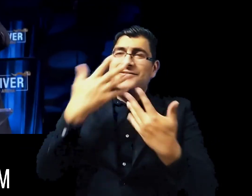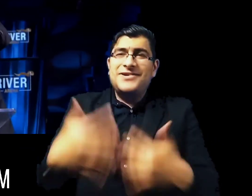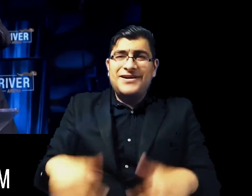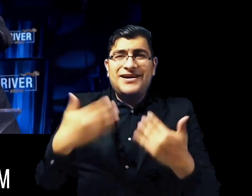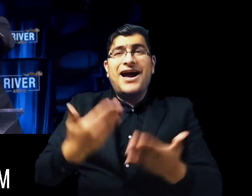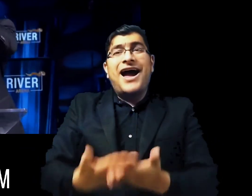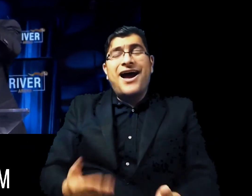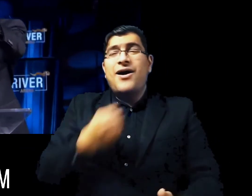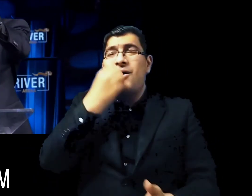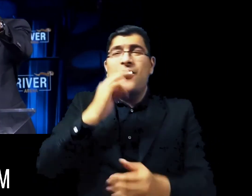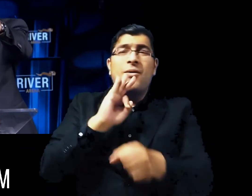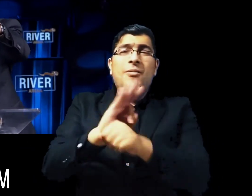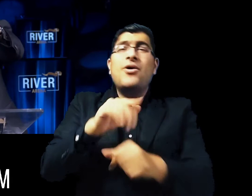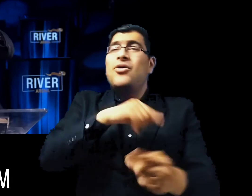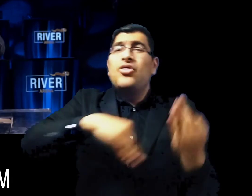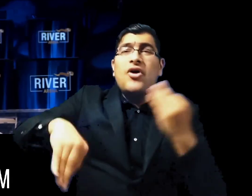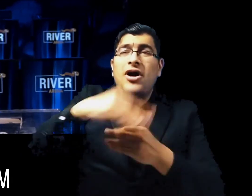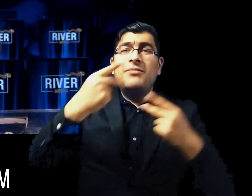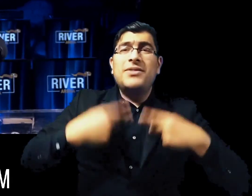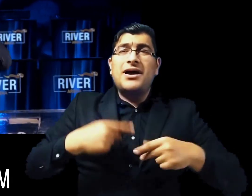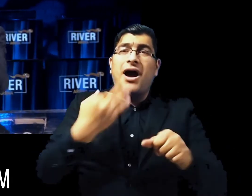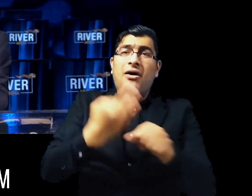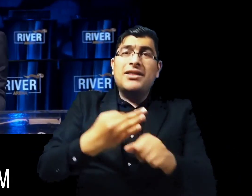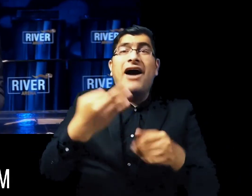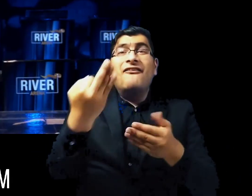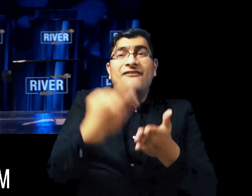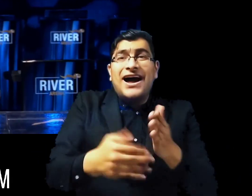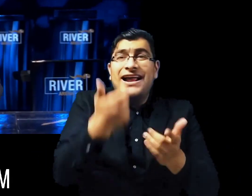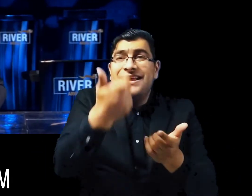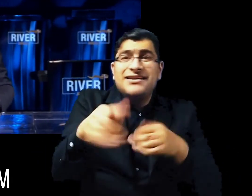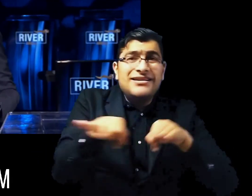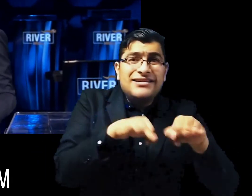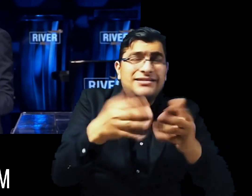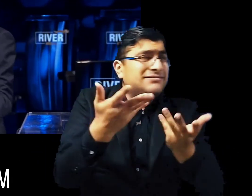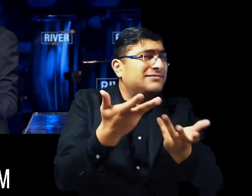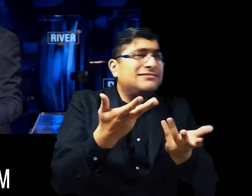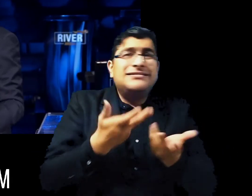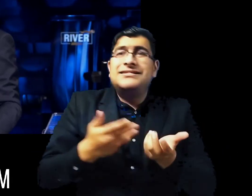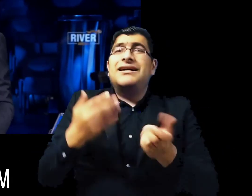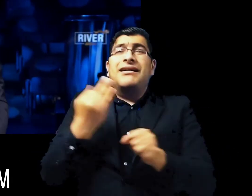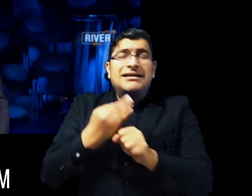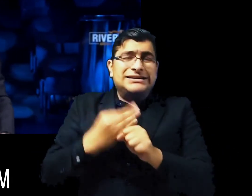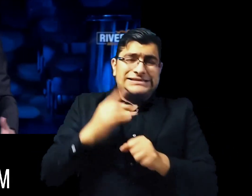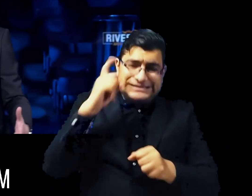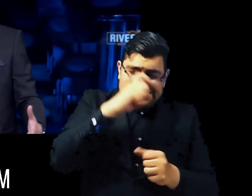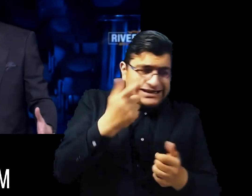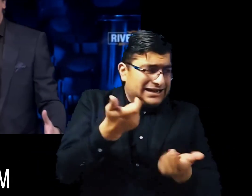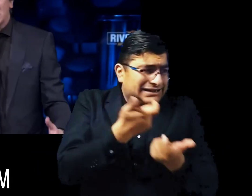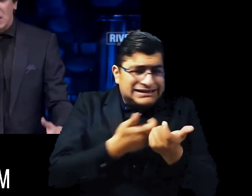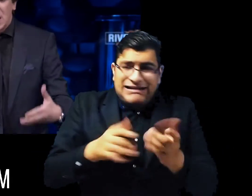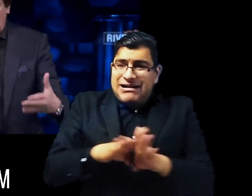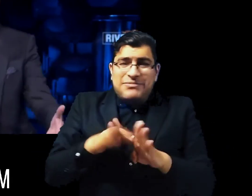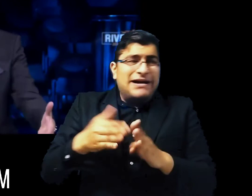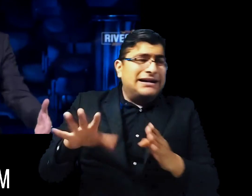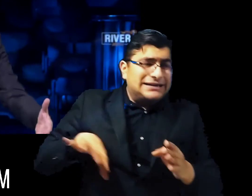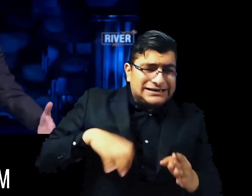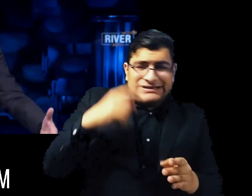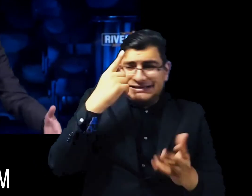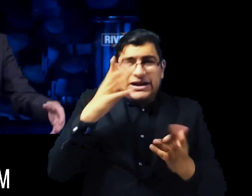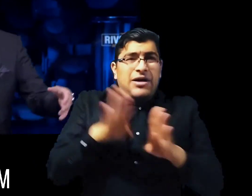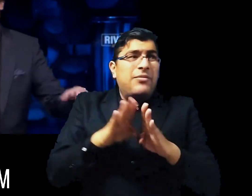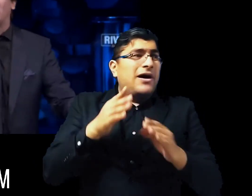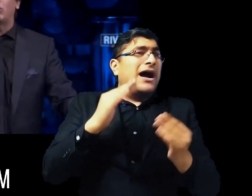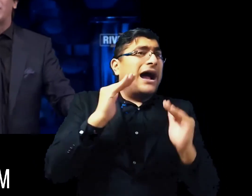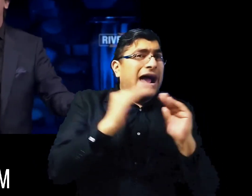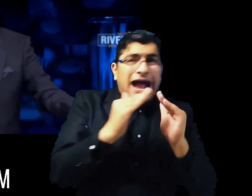orando ahora por los que están pasando necesidad financiera, por los que están peleando palmo a palmo su economía, sus finanzas, el sostener la